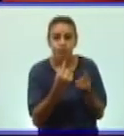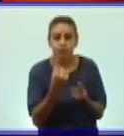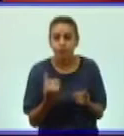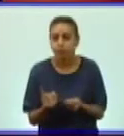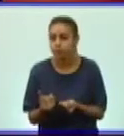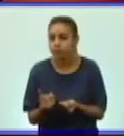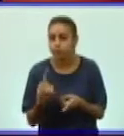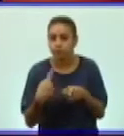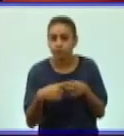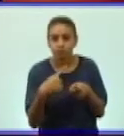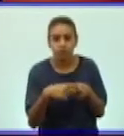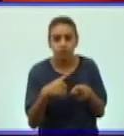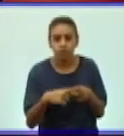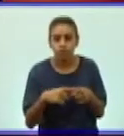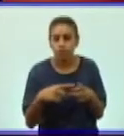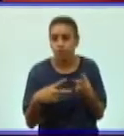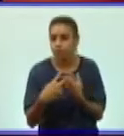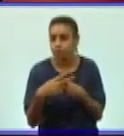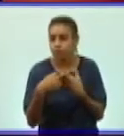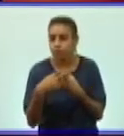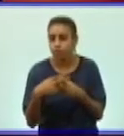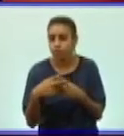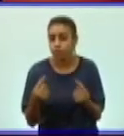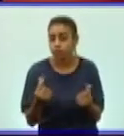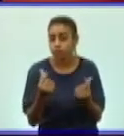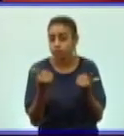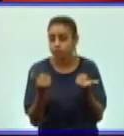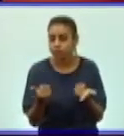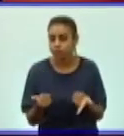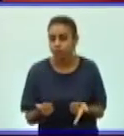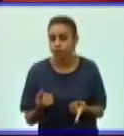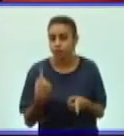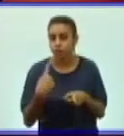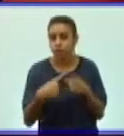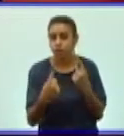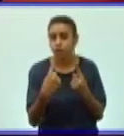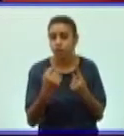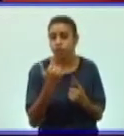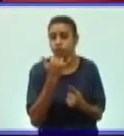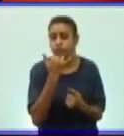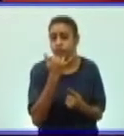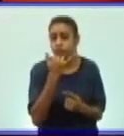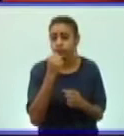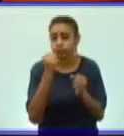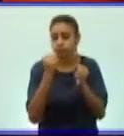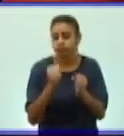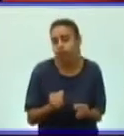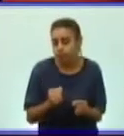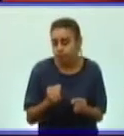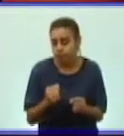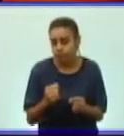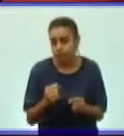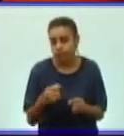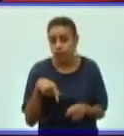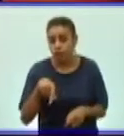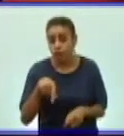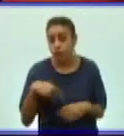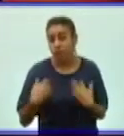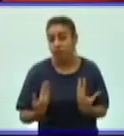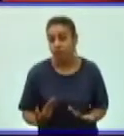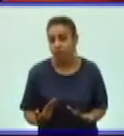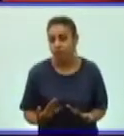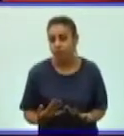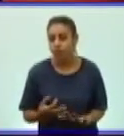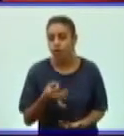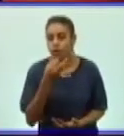de restablecimiento de la economía se fueron dando también algunos que otros errores del proceso de estancamiento. Pues muchachos, en el encuentro de hoy vamos